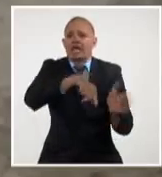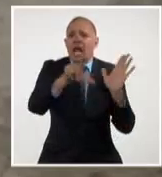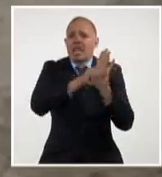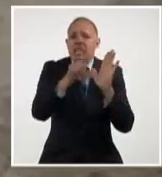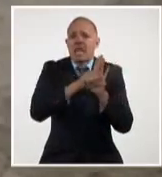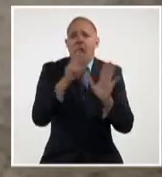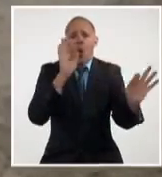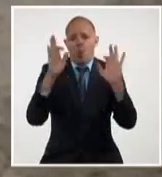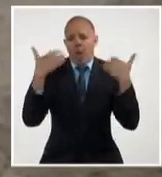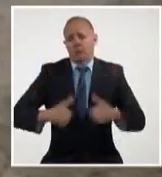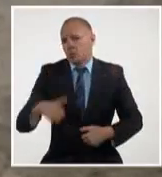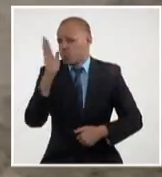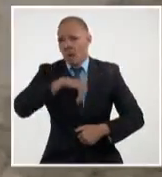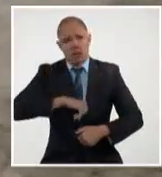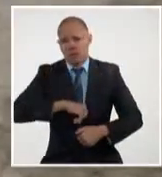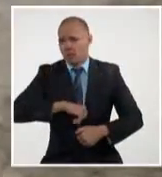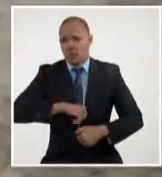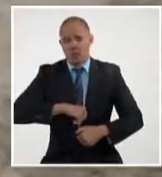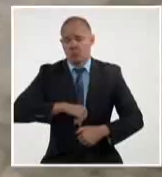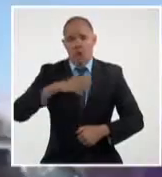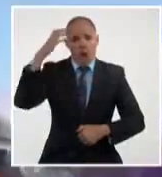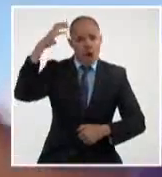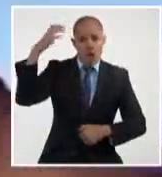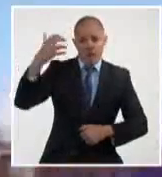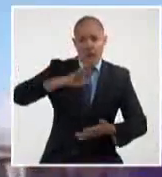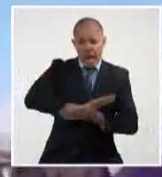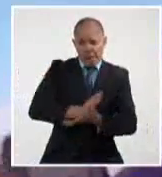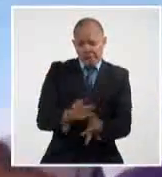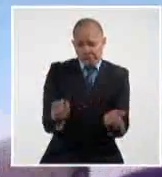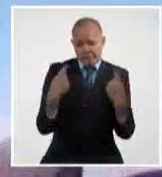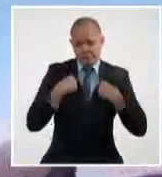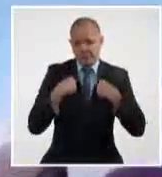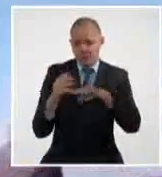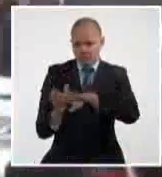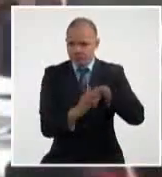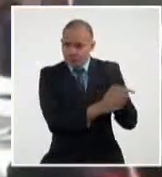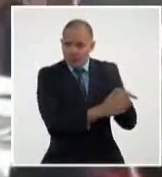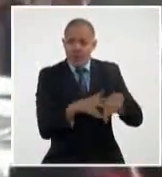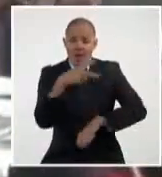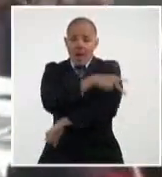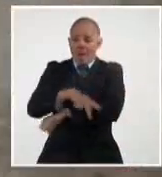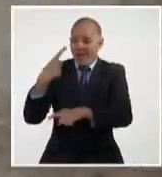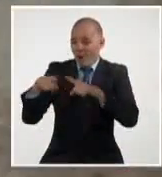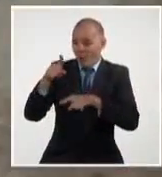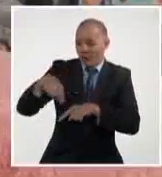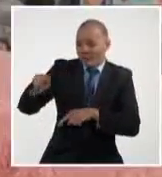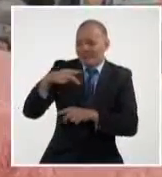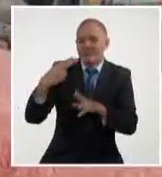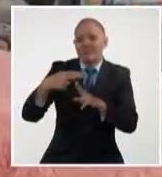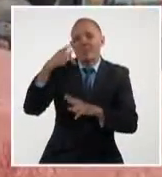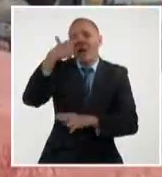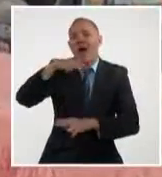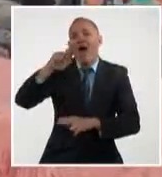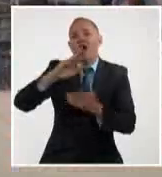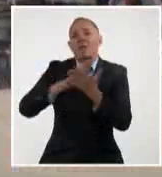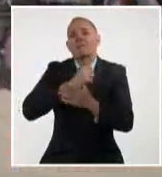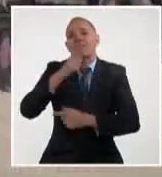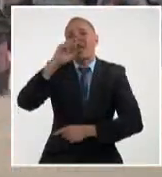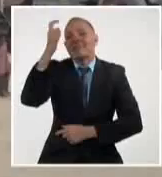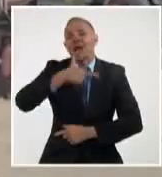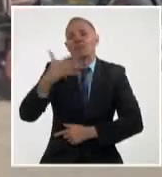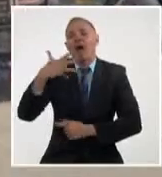antojo. También en Armenia se incrementó el número de personas refugiadas. Esto sucede luego de que el gobierno separatista